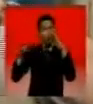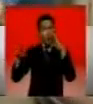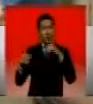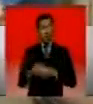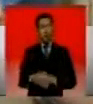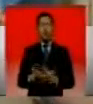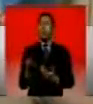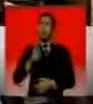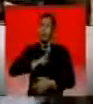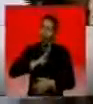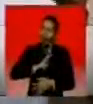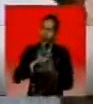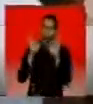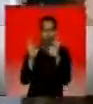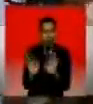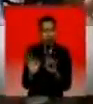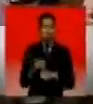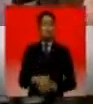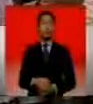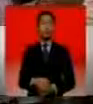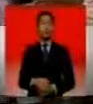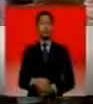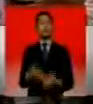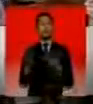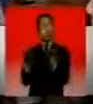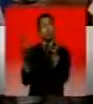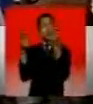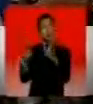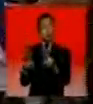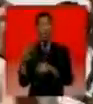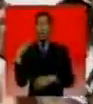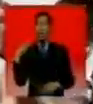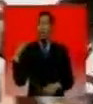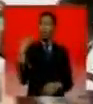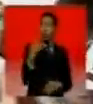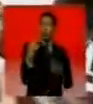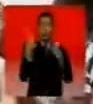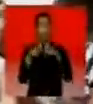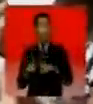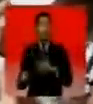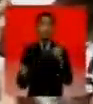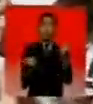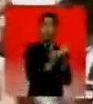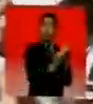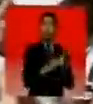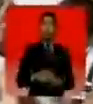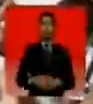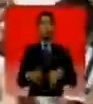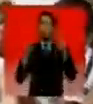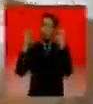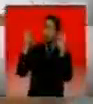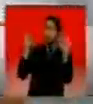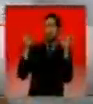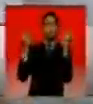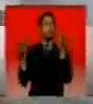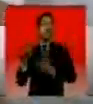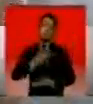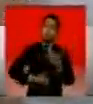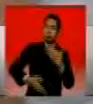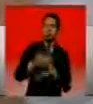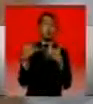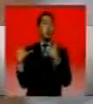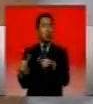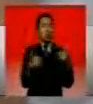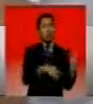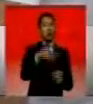hagan técnicamente. A este punto, también han acudido voluntarios, quien a través de la dinámica hace olvidar a los más